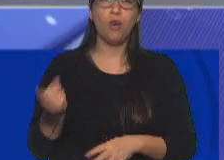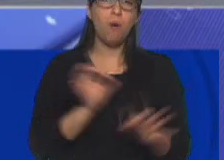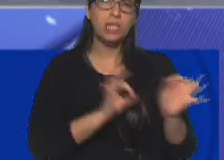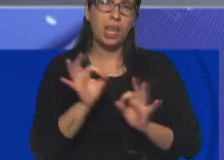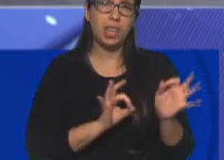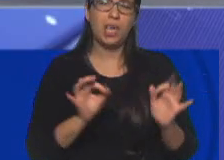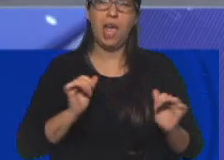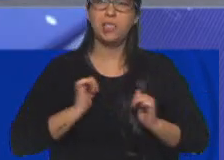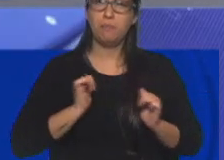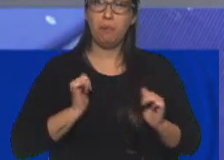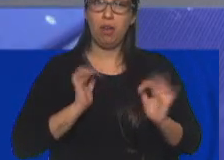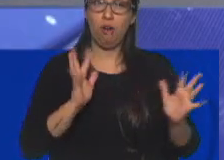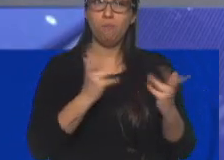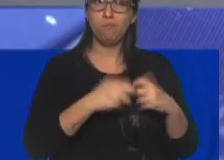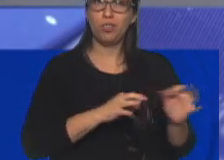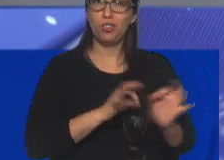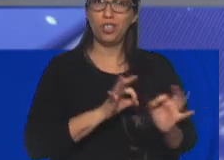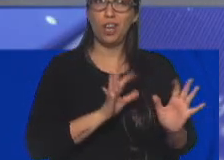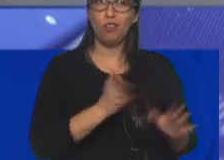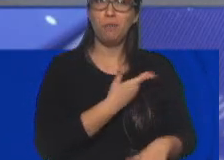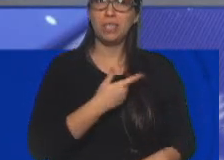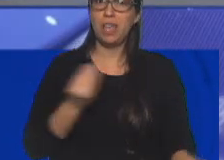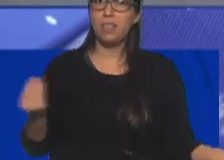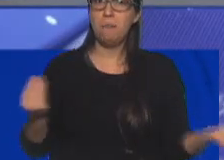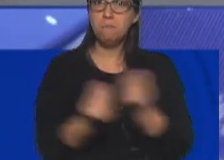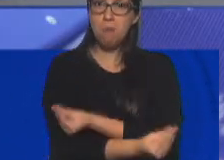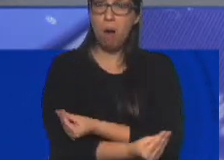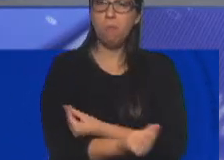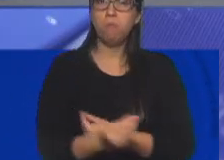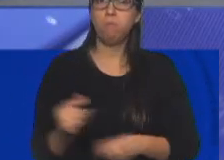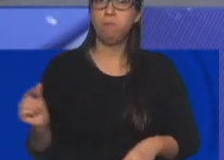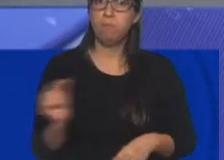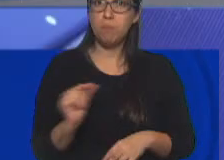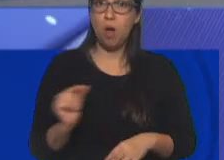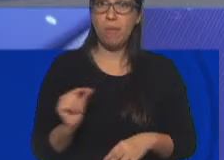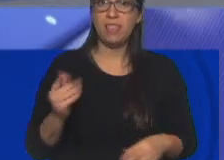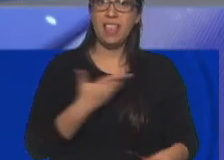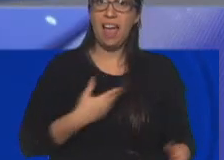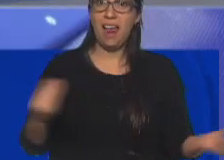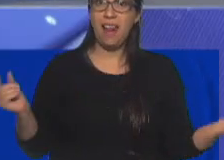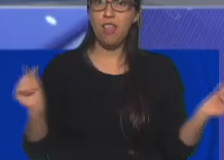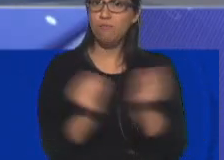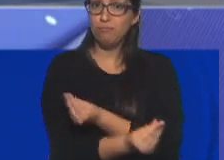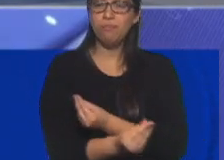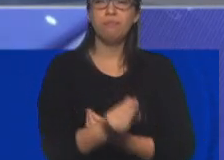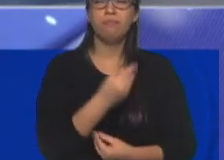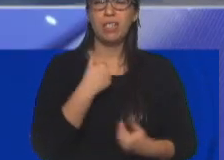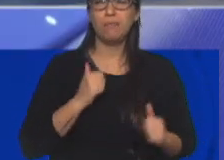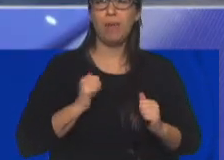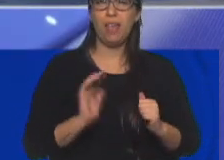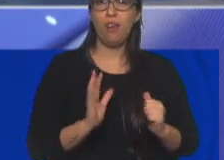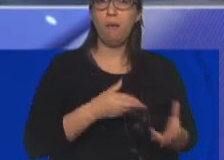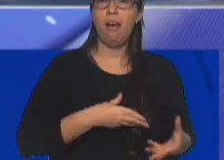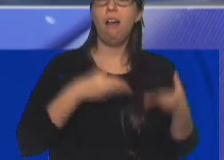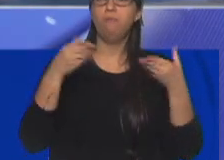Comisión esperó enviar el proyecto una vez que cambiara la presidencia pro tempore de la Comisión del Consejo de la Unión Europea, y entonces ahora